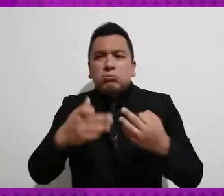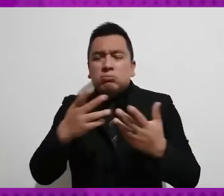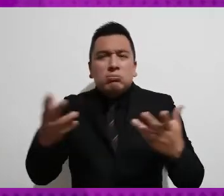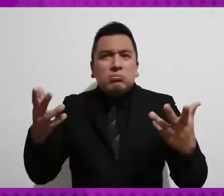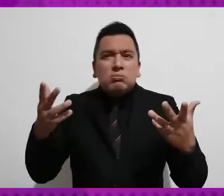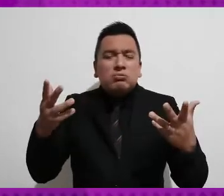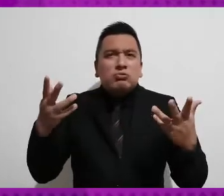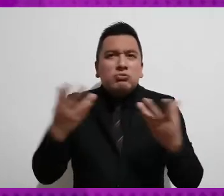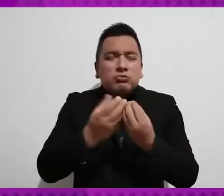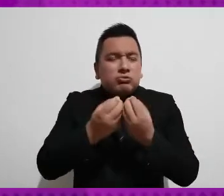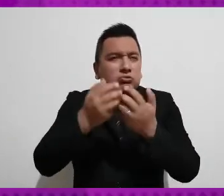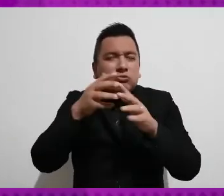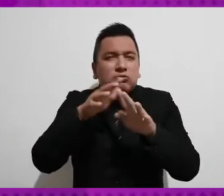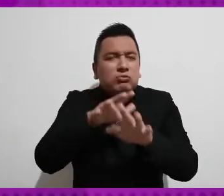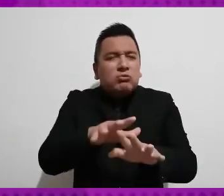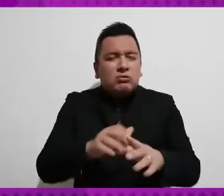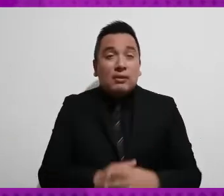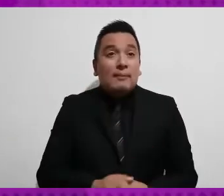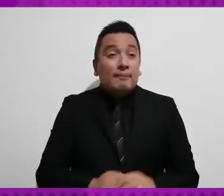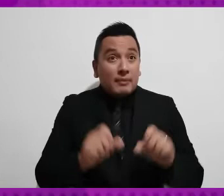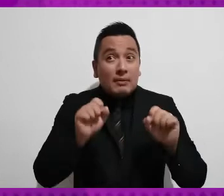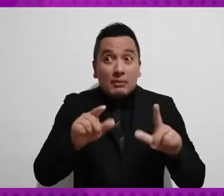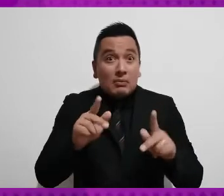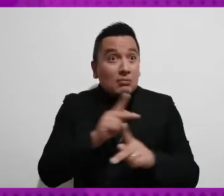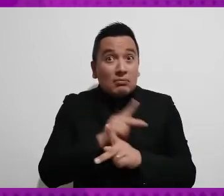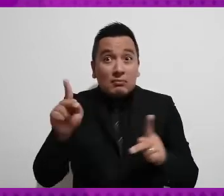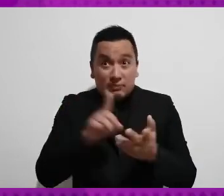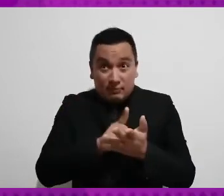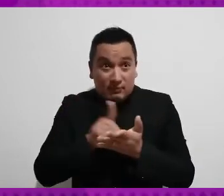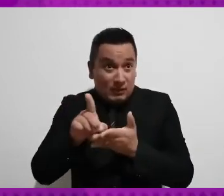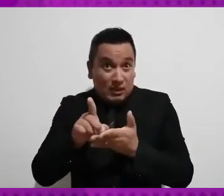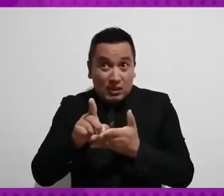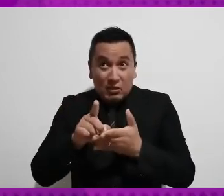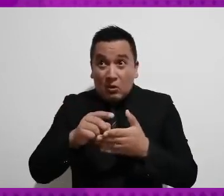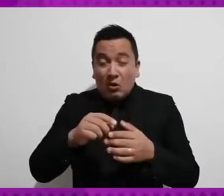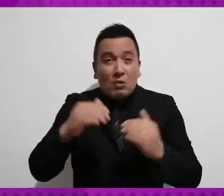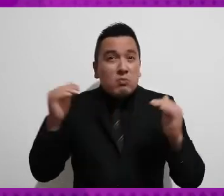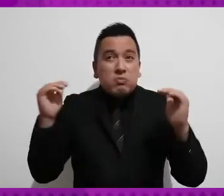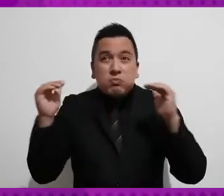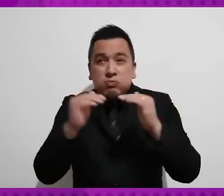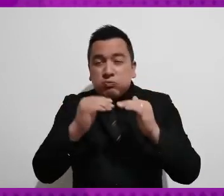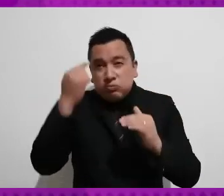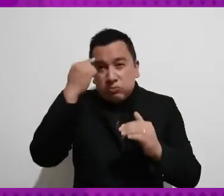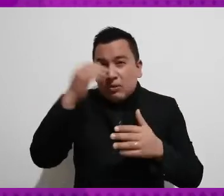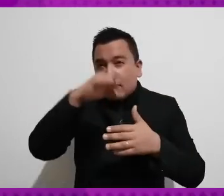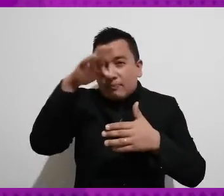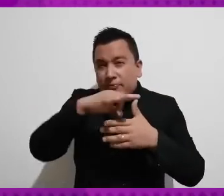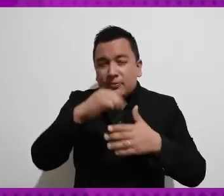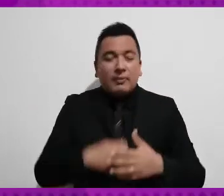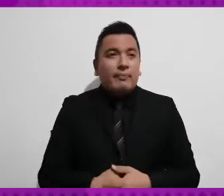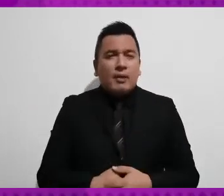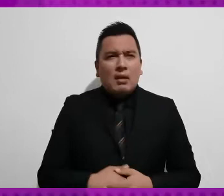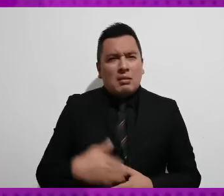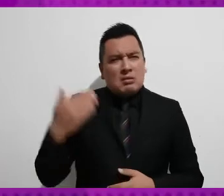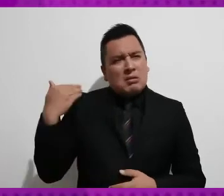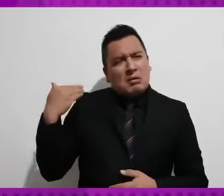al voto en igualdad de condiciones, a propósito de que culminamos con el llamado Mes del Orgullo,